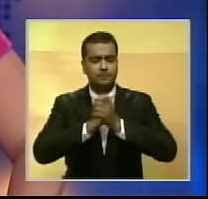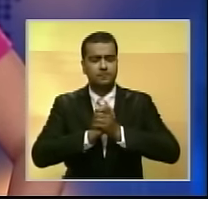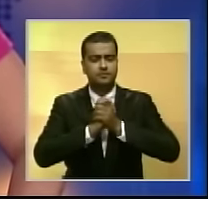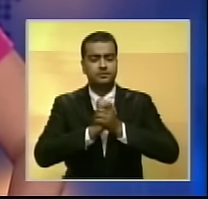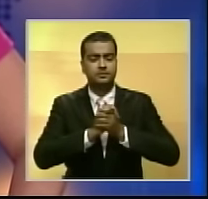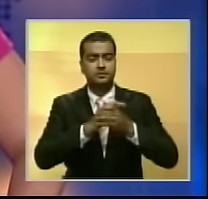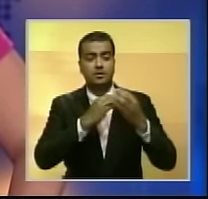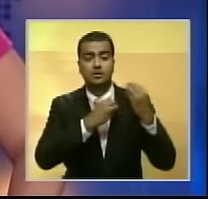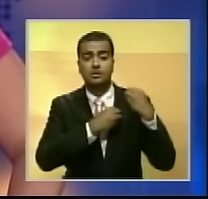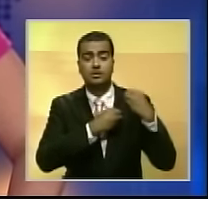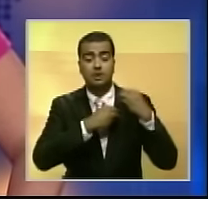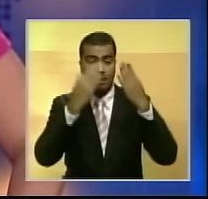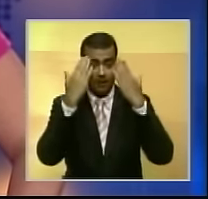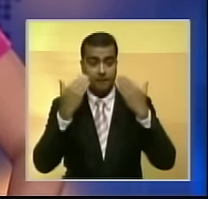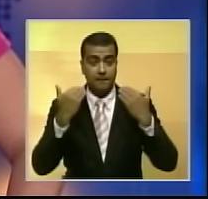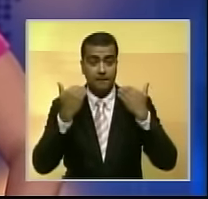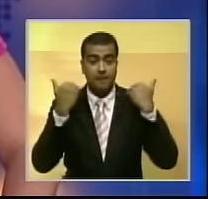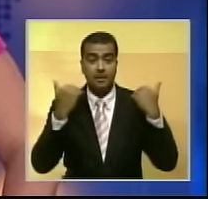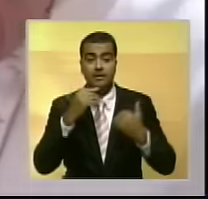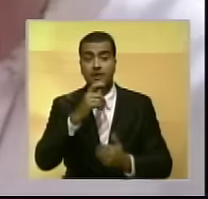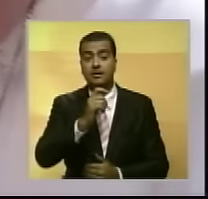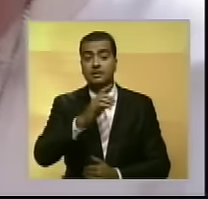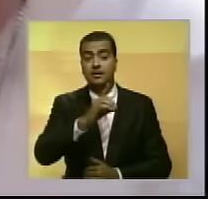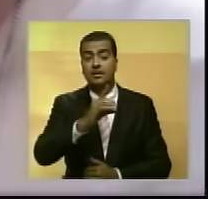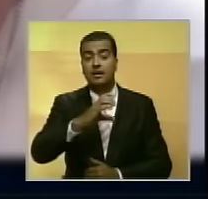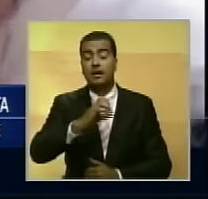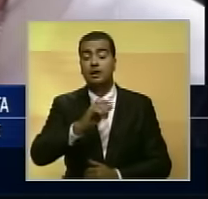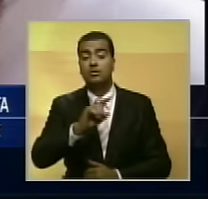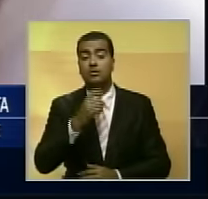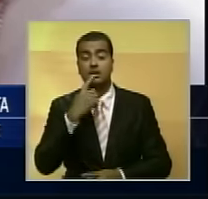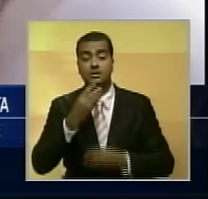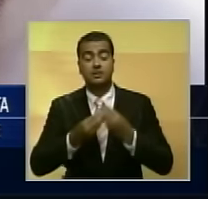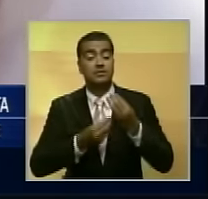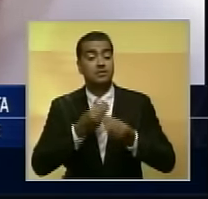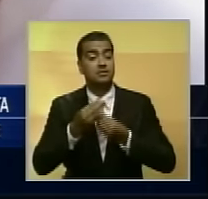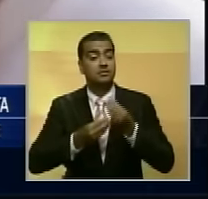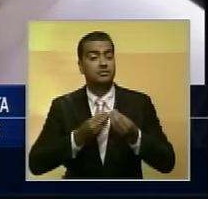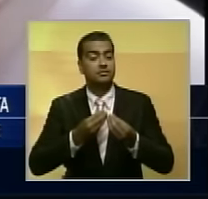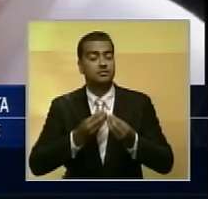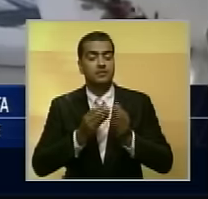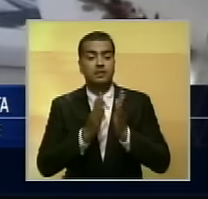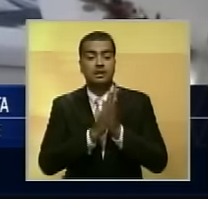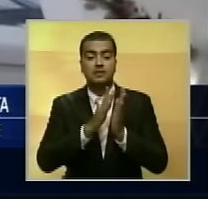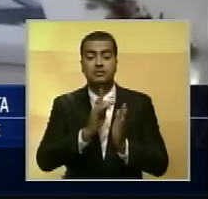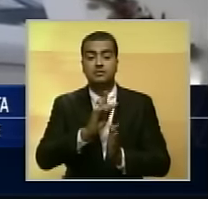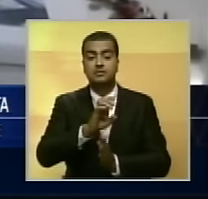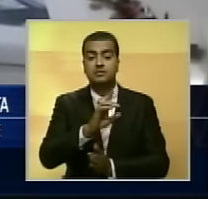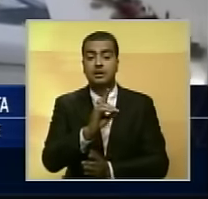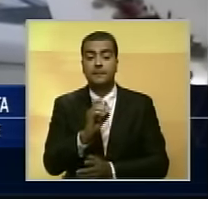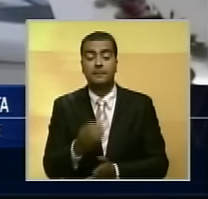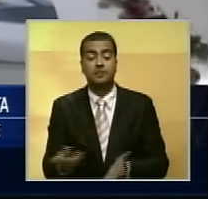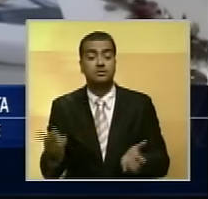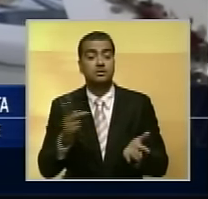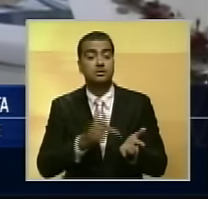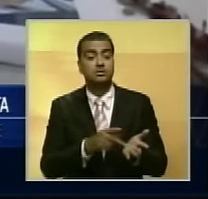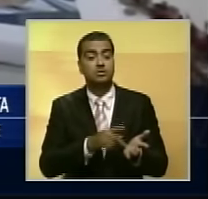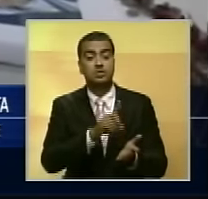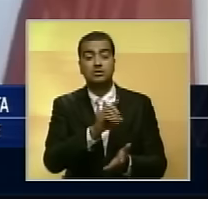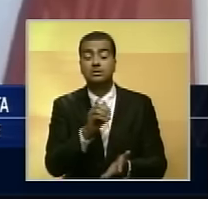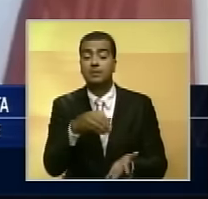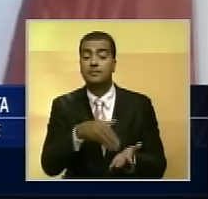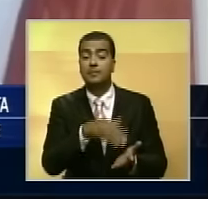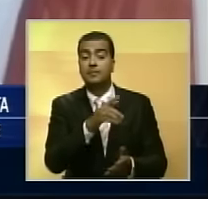canonización de la Madre Teresa de Calcuta. La ceremonia se realizará en la Plaza de San Pedro y se prevé la asistencia de al menos